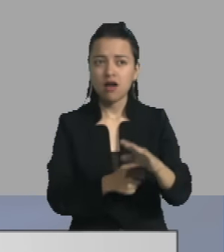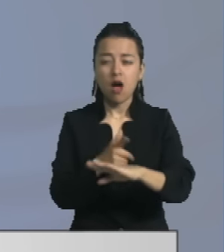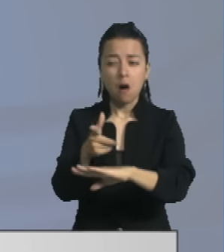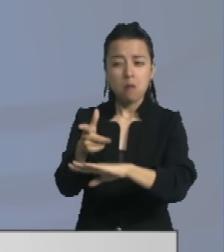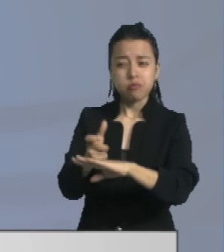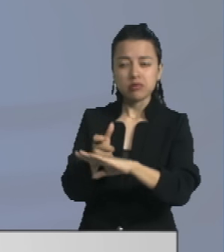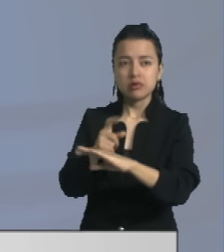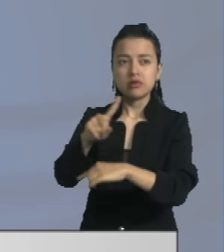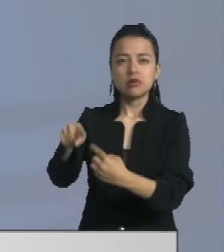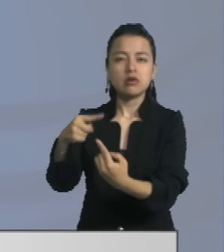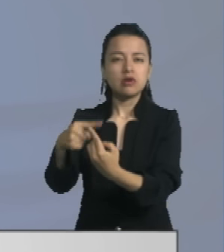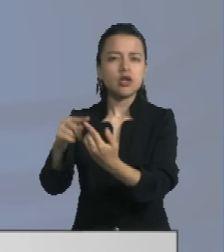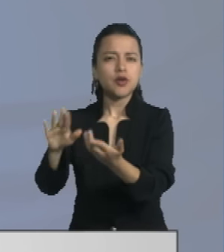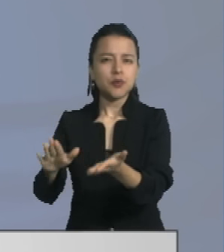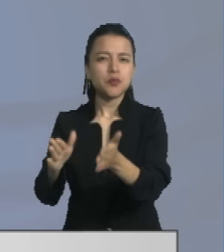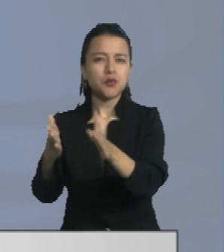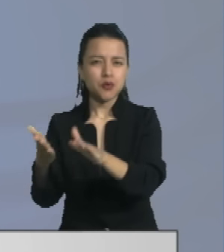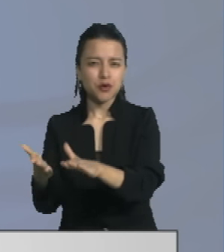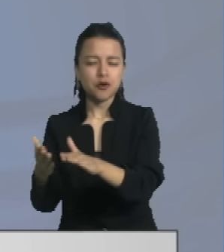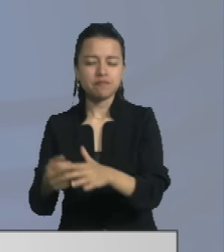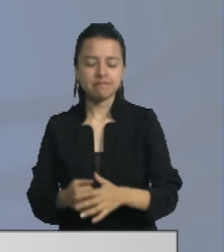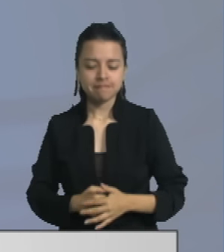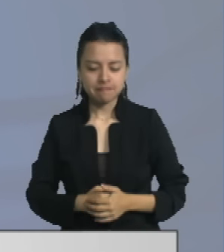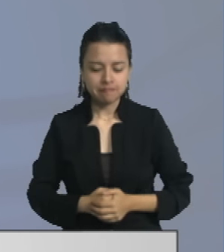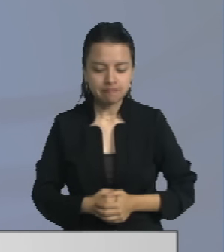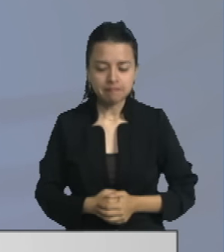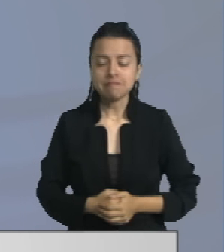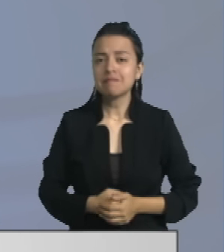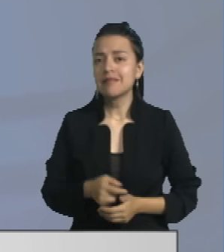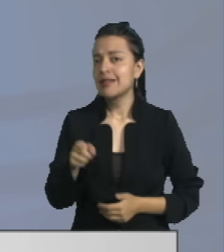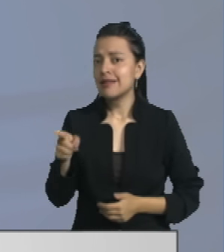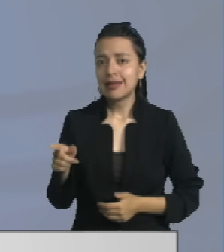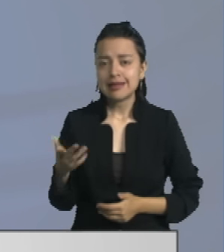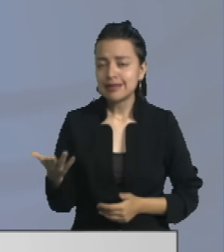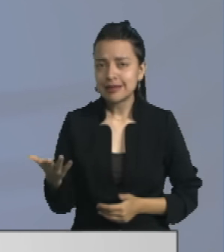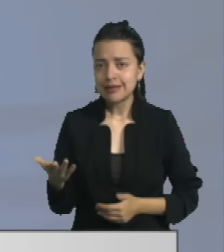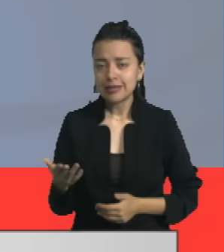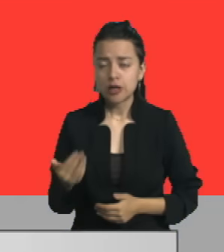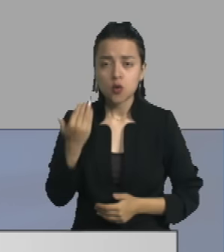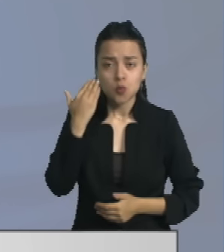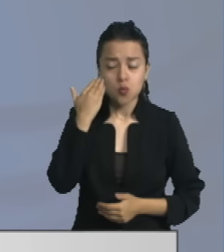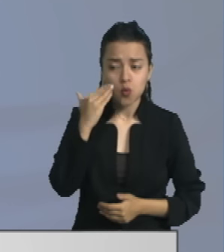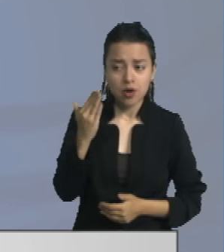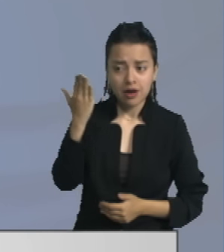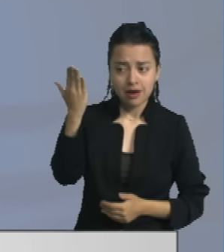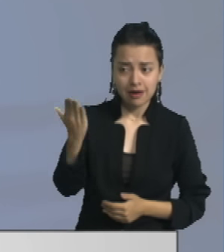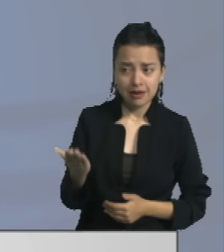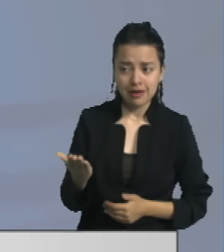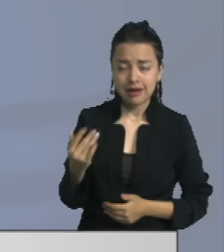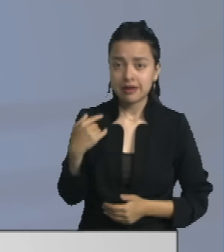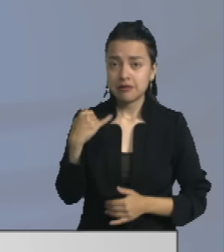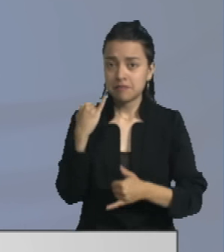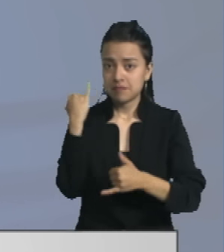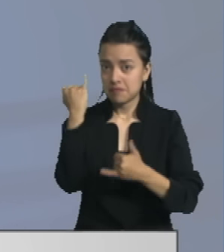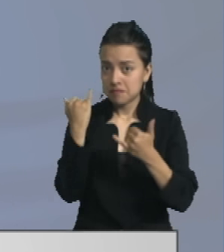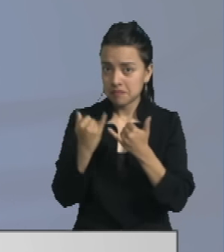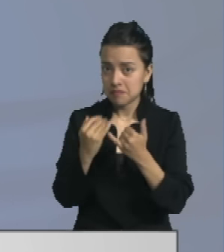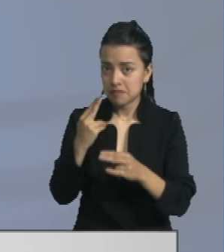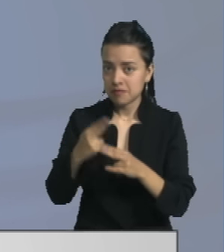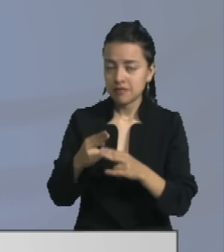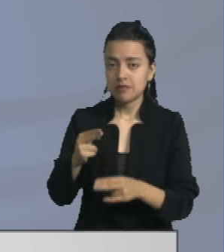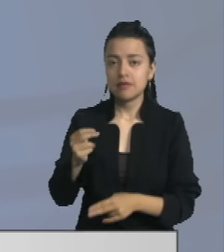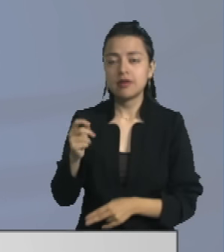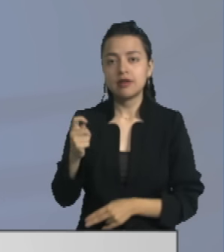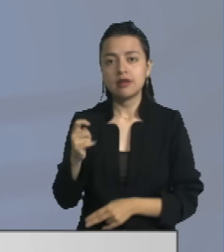las últimas horas aquí en la capital de Antioquia se trata precisamente de una mujer Eh identificada como Jimena